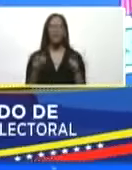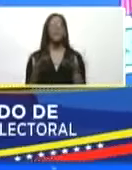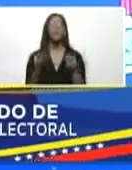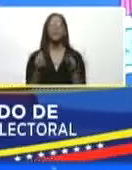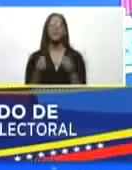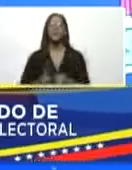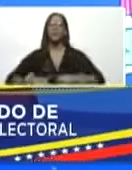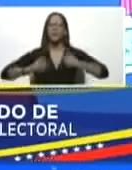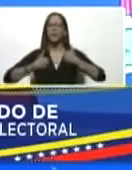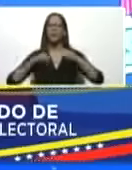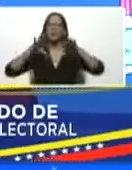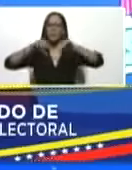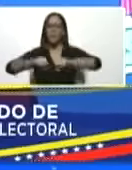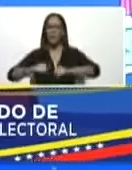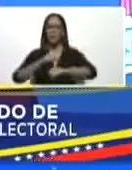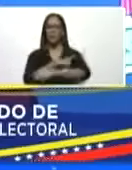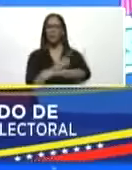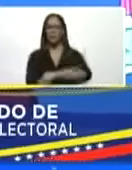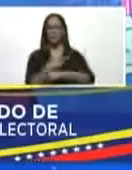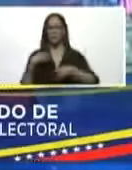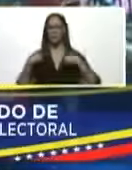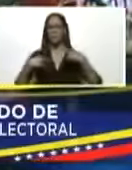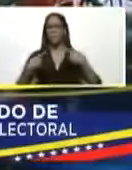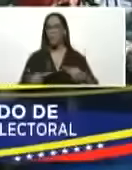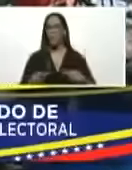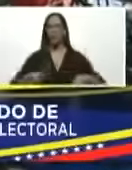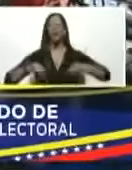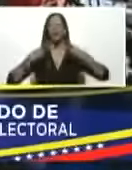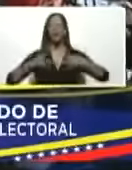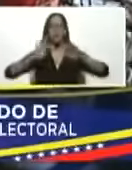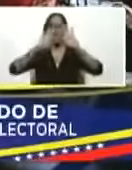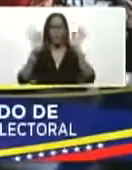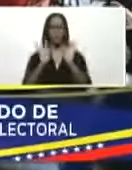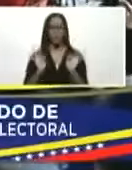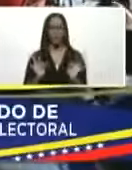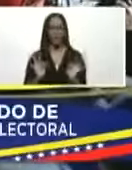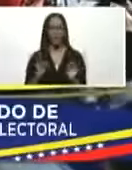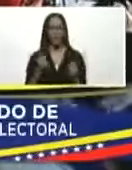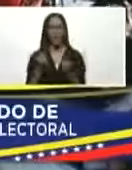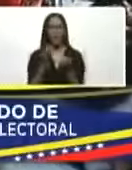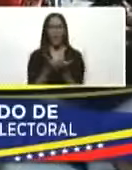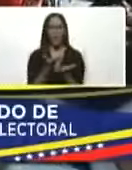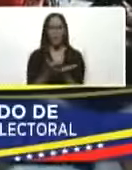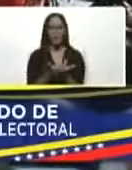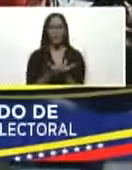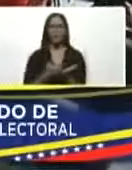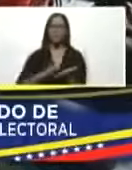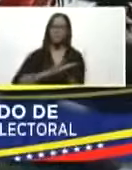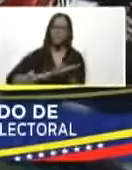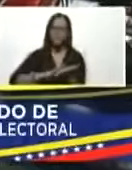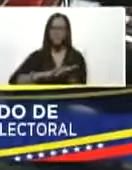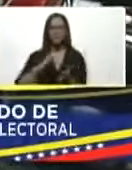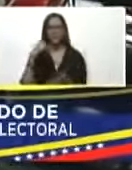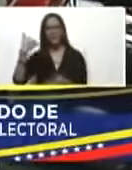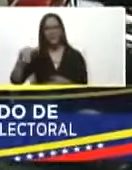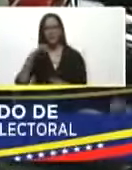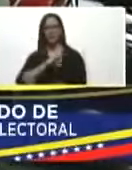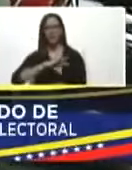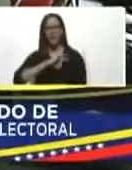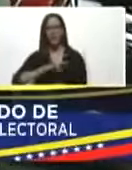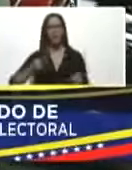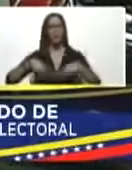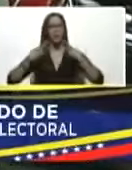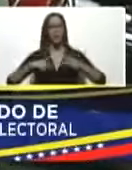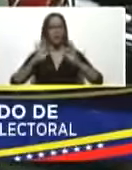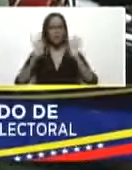más empoderamiento popular, un nuevo modelo económico, la recuperación de los derechos sociales, un nuevo